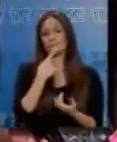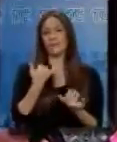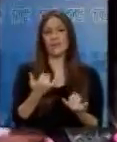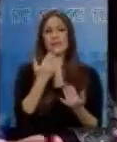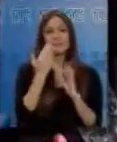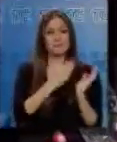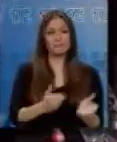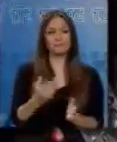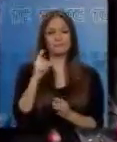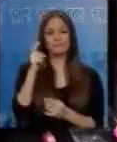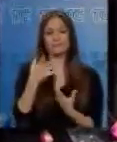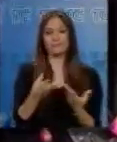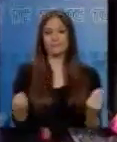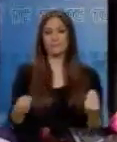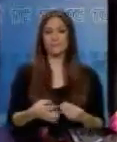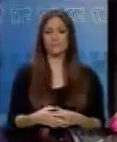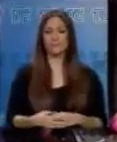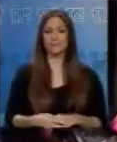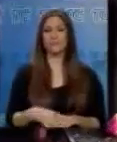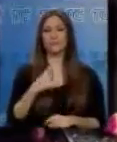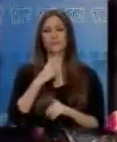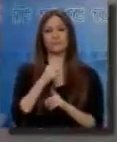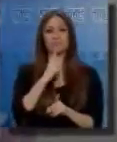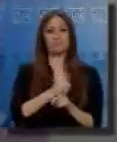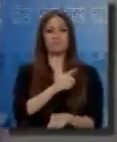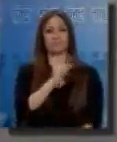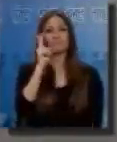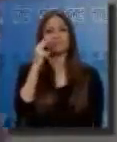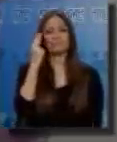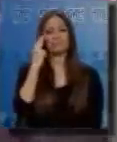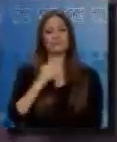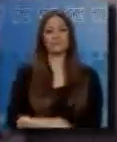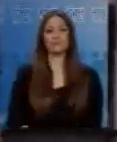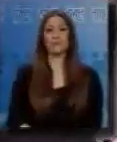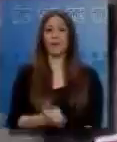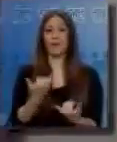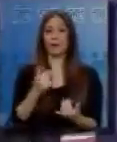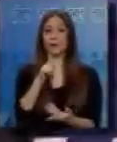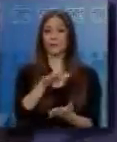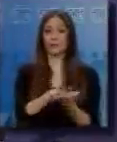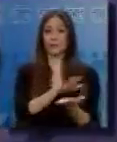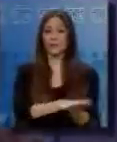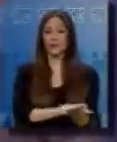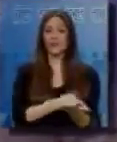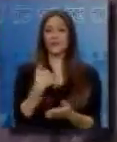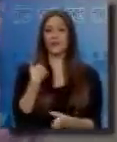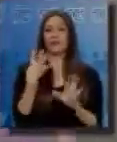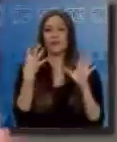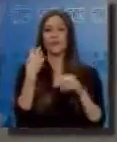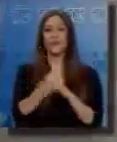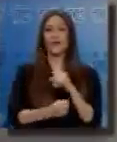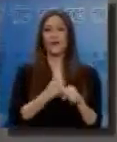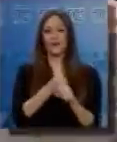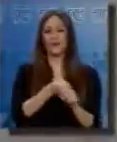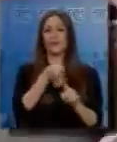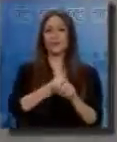una superposición con la labor de los alcaldes. Y en eso tienen algo de razón. El 15 de enero el proyecto político cumplirá 9 años.